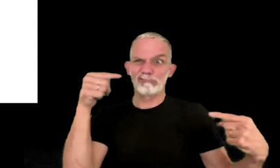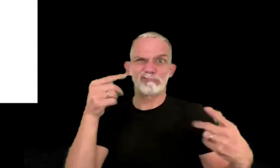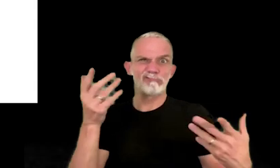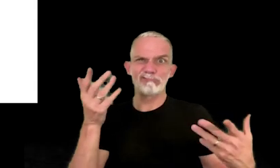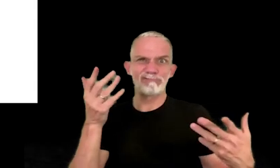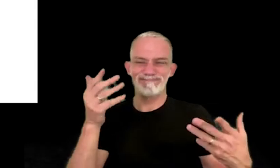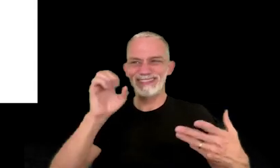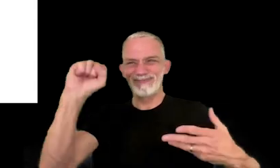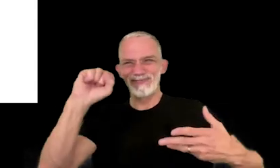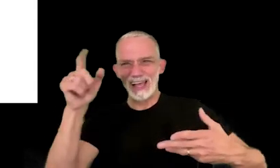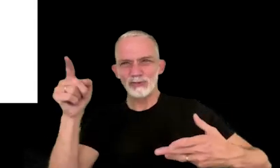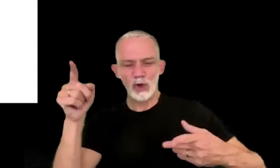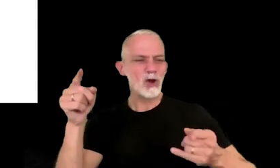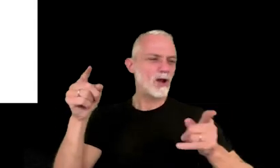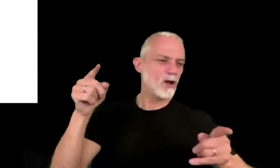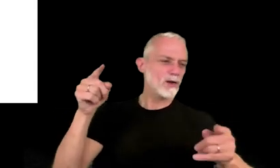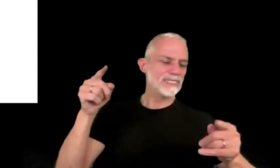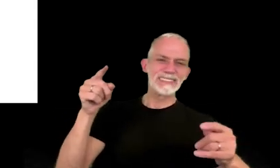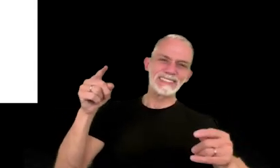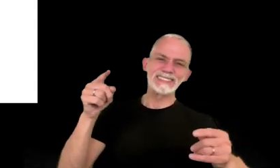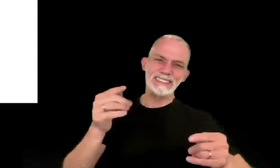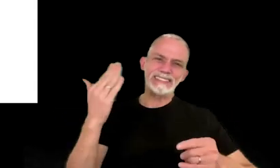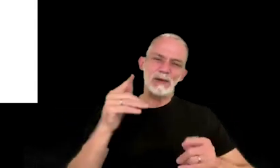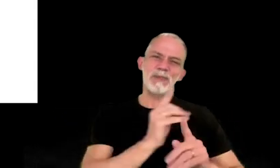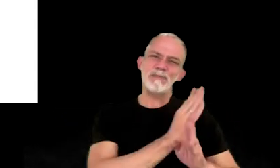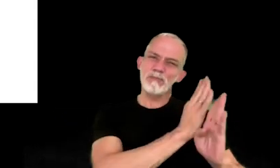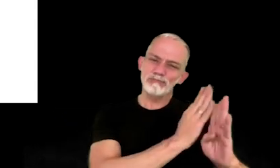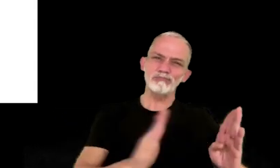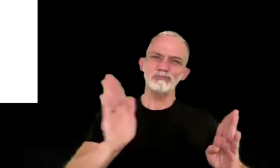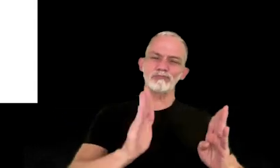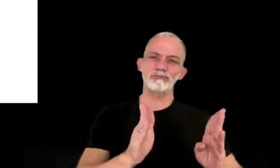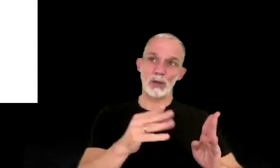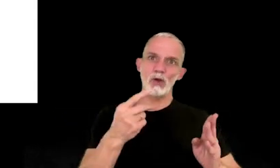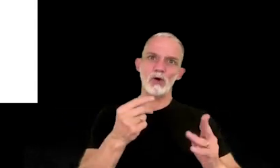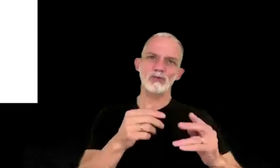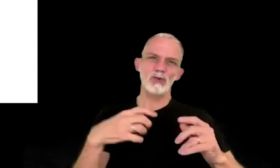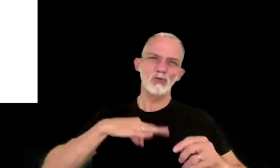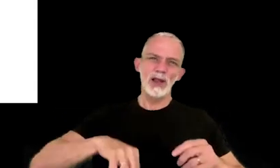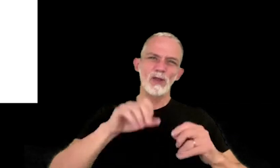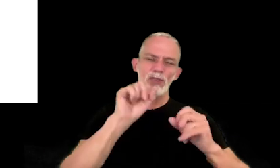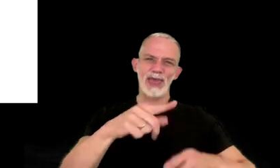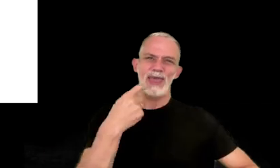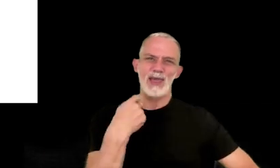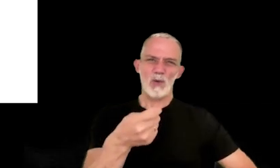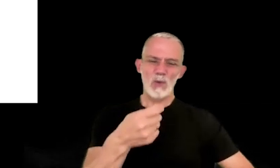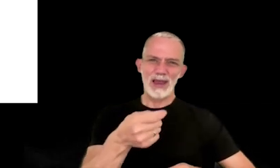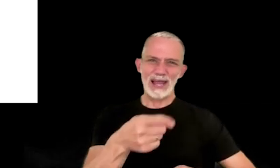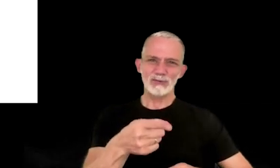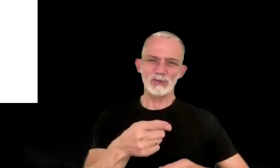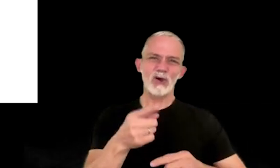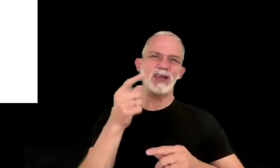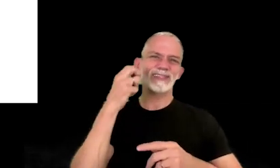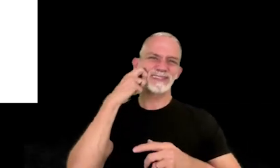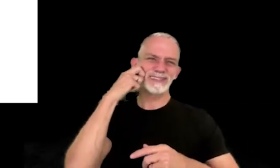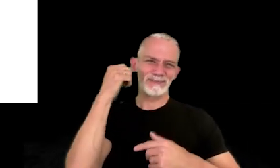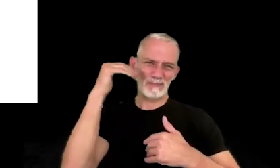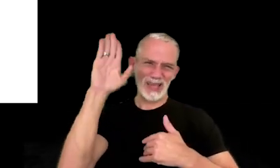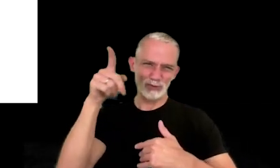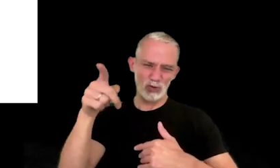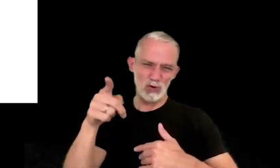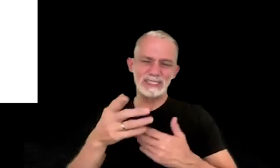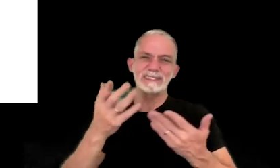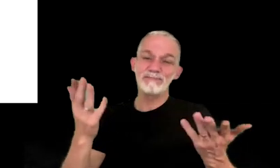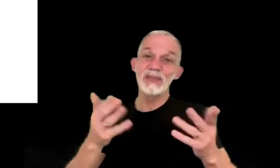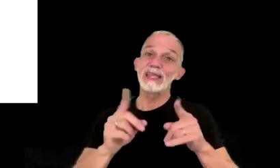que afecta y afectaba a los beneficios previsionales de adultos mayores, así